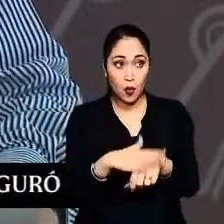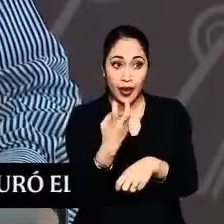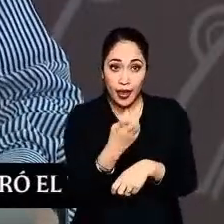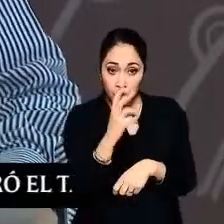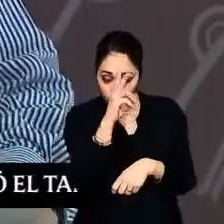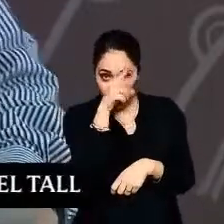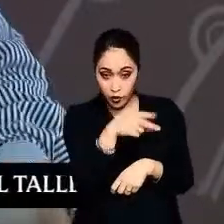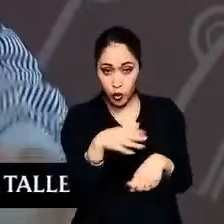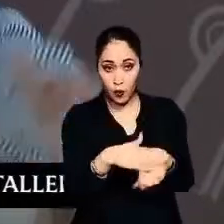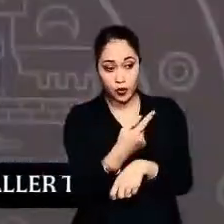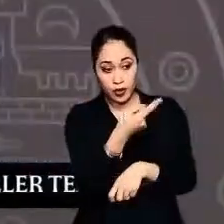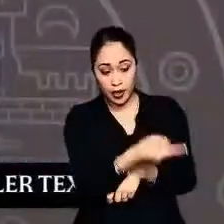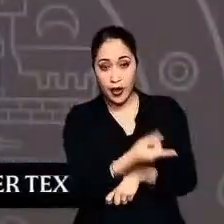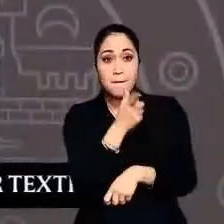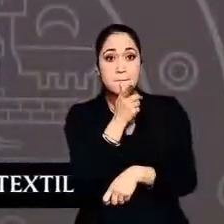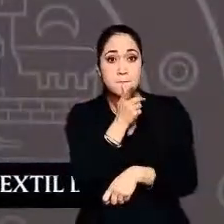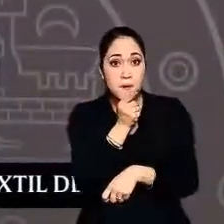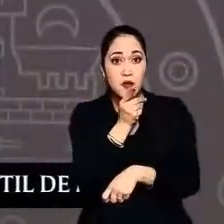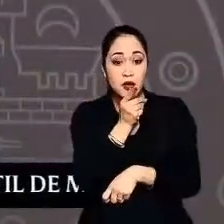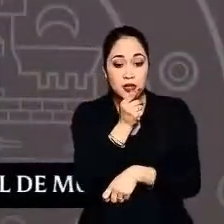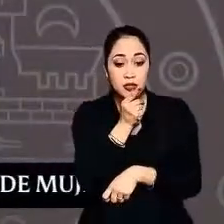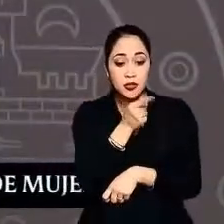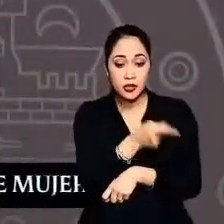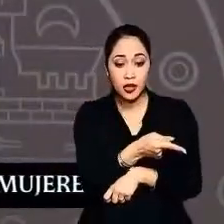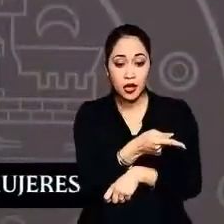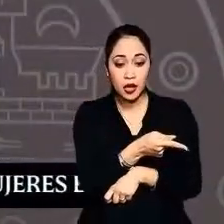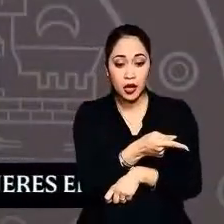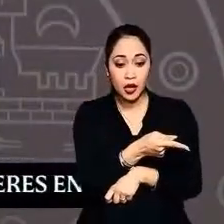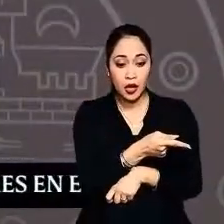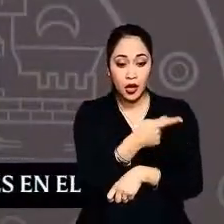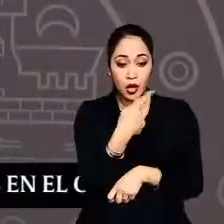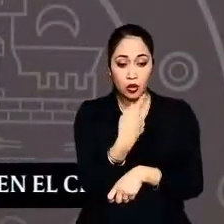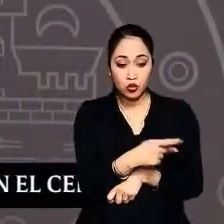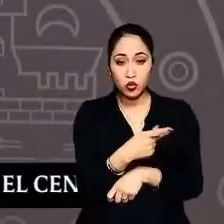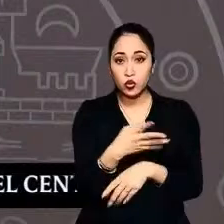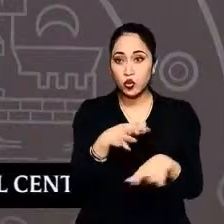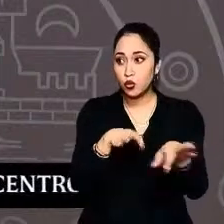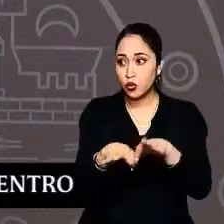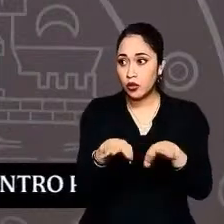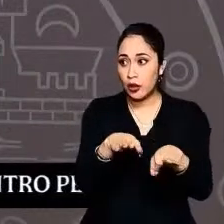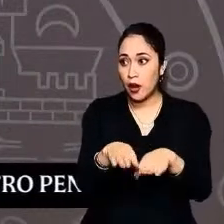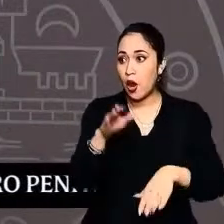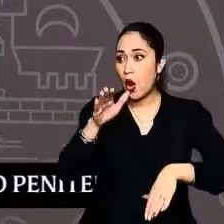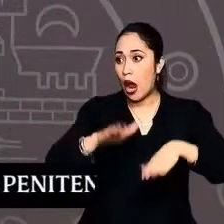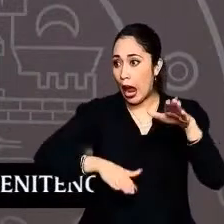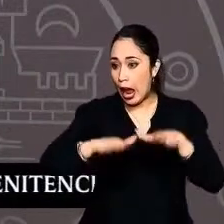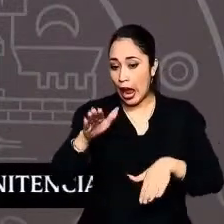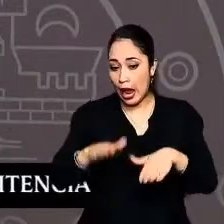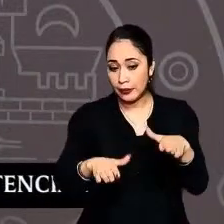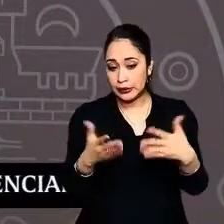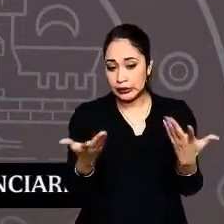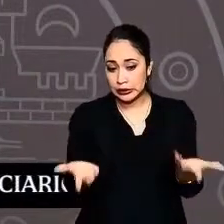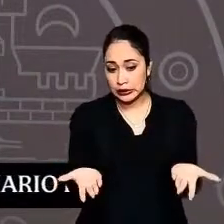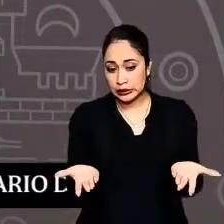resulta que el policía, pues, genera por su trabajo